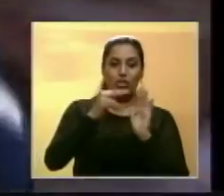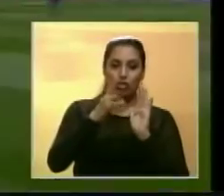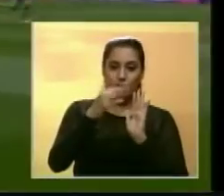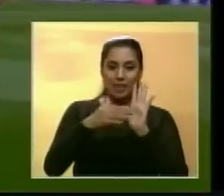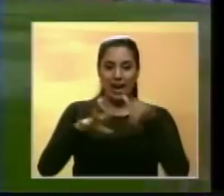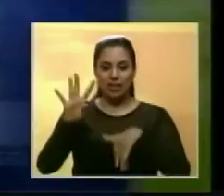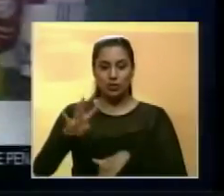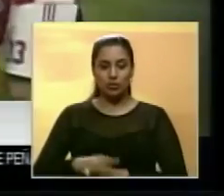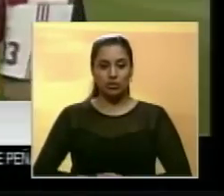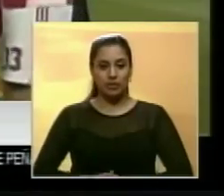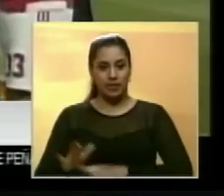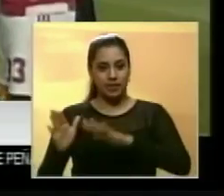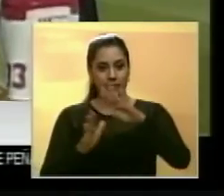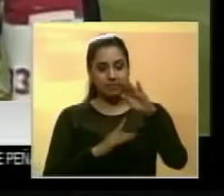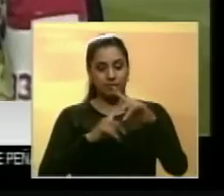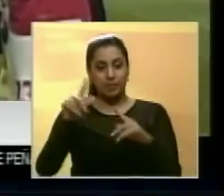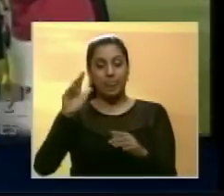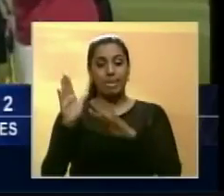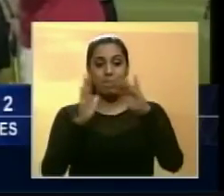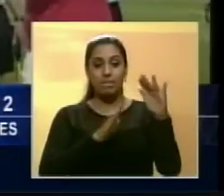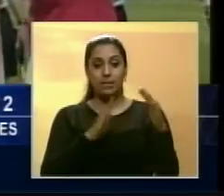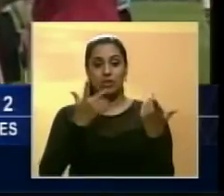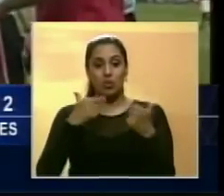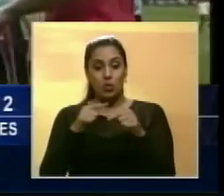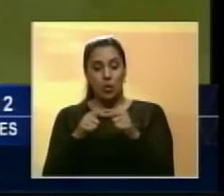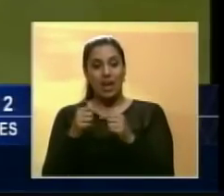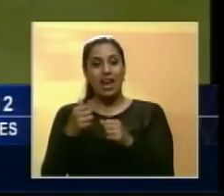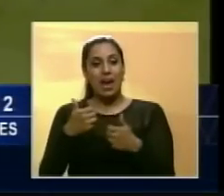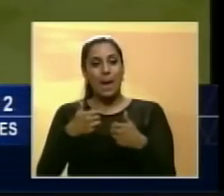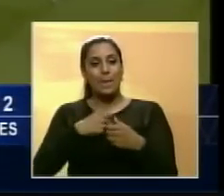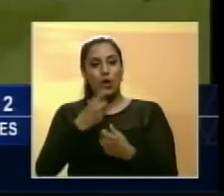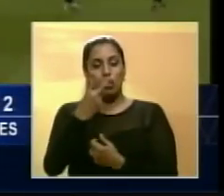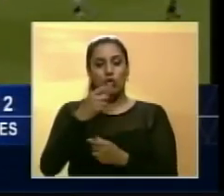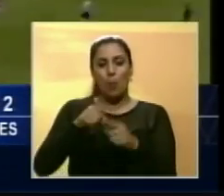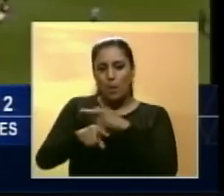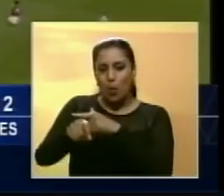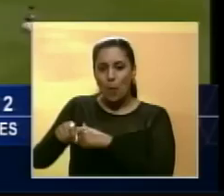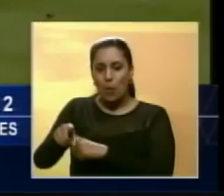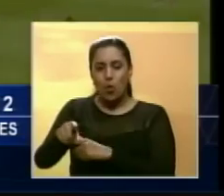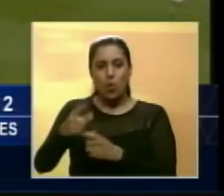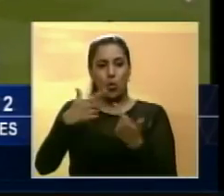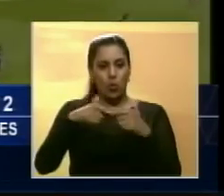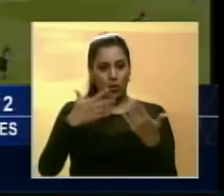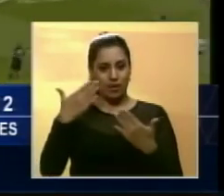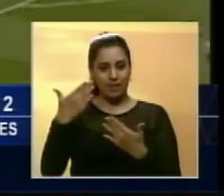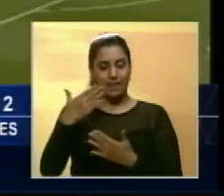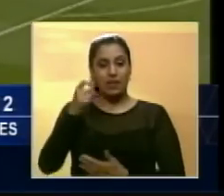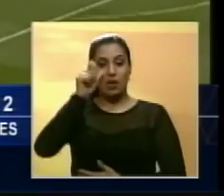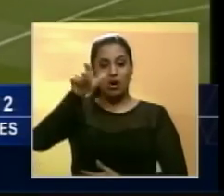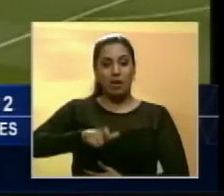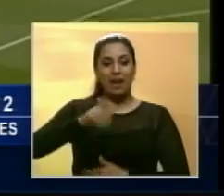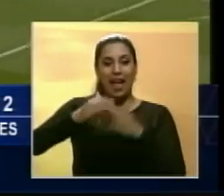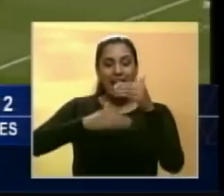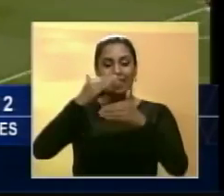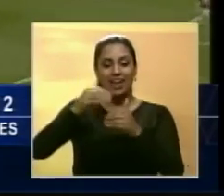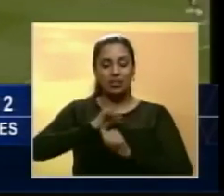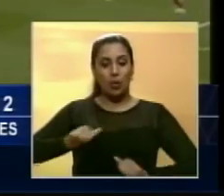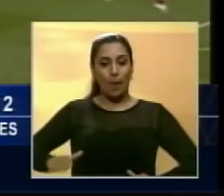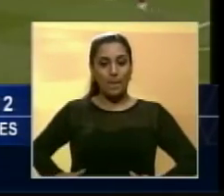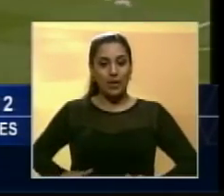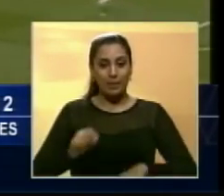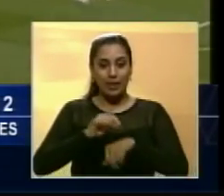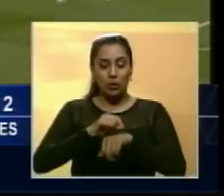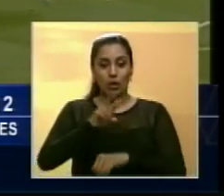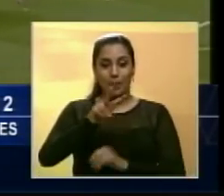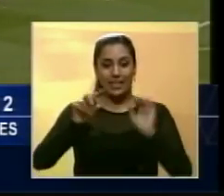2013-2014. Por su parte, el Bayern Múnich empató 2 goles con el Benfica y avanzó por marcador global. Raúl Jiménez adelantó a los portugueses al